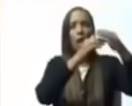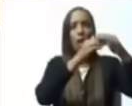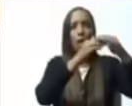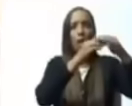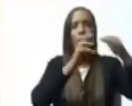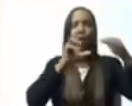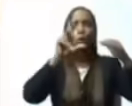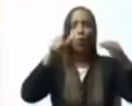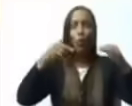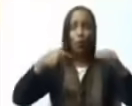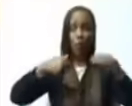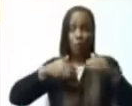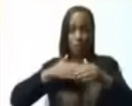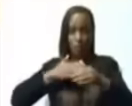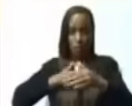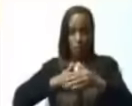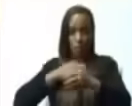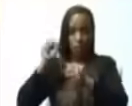a